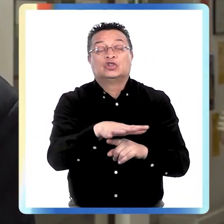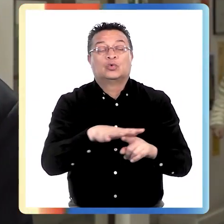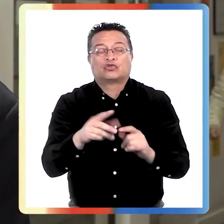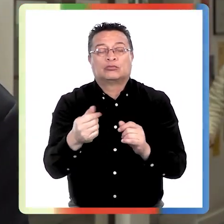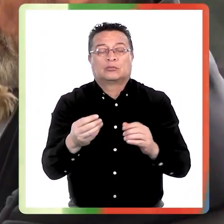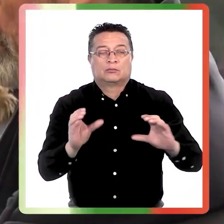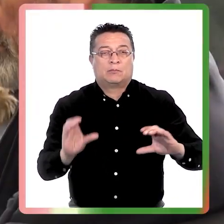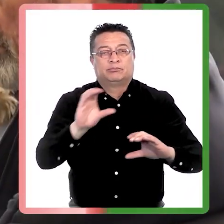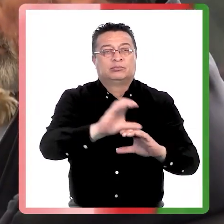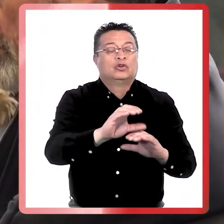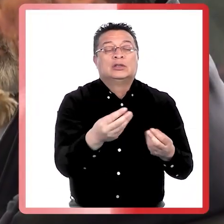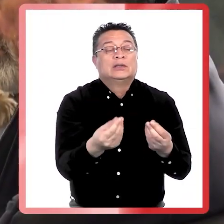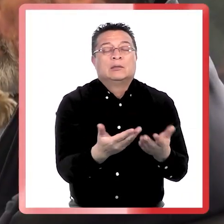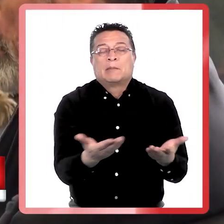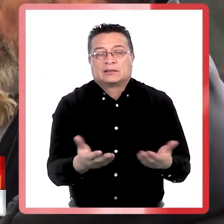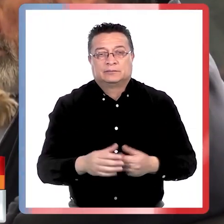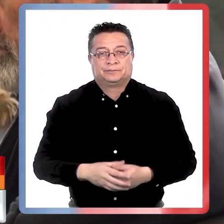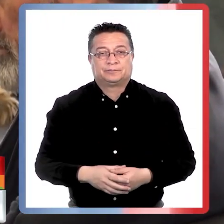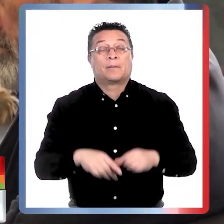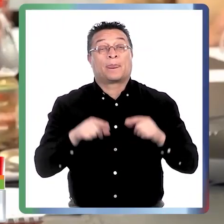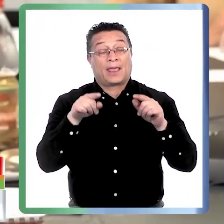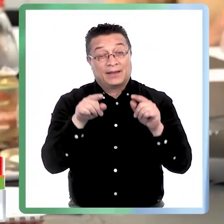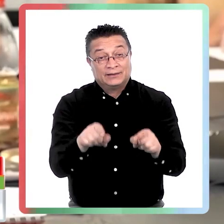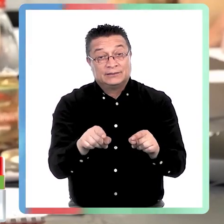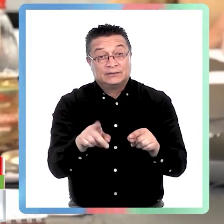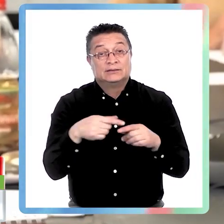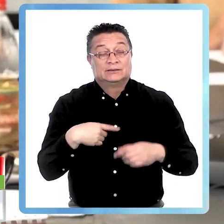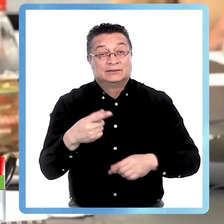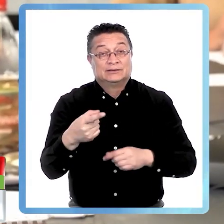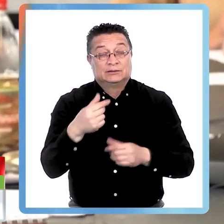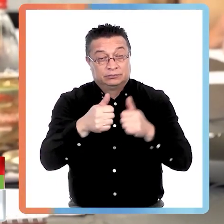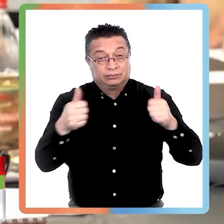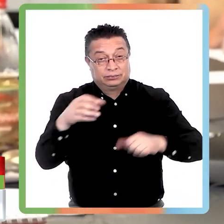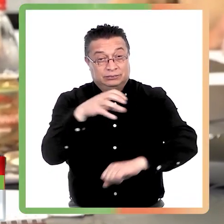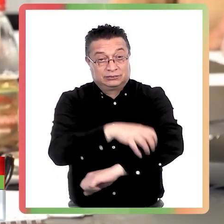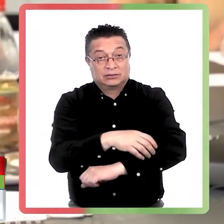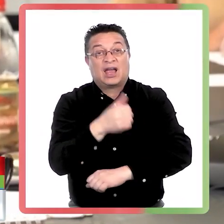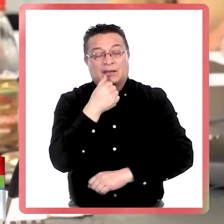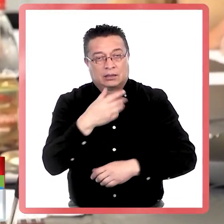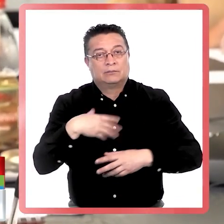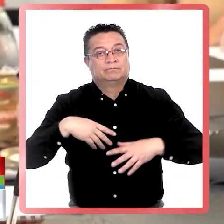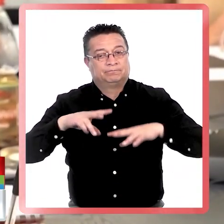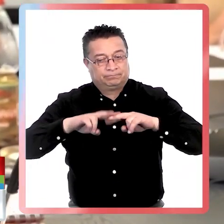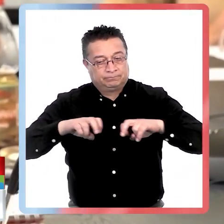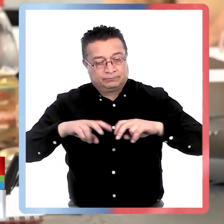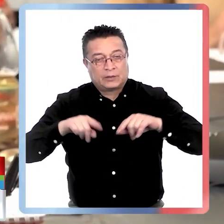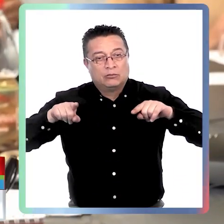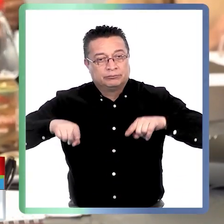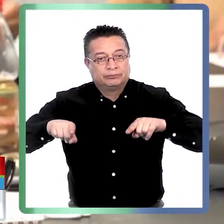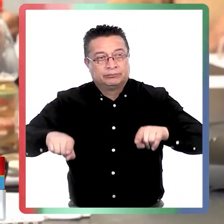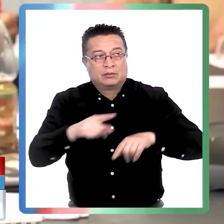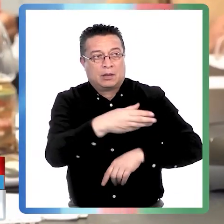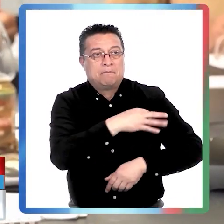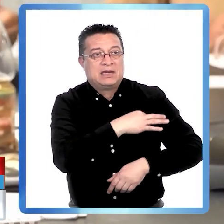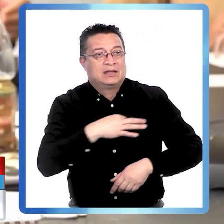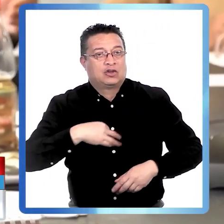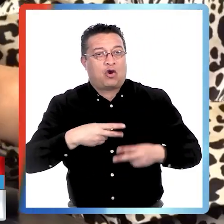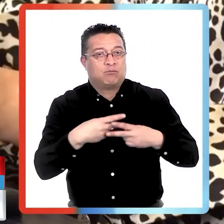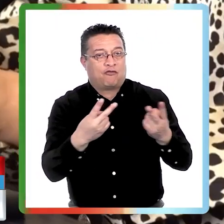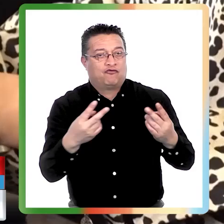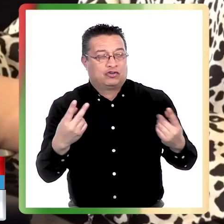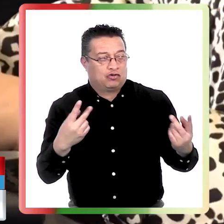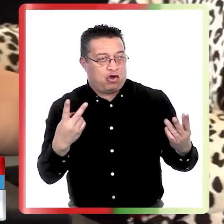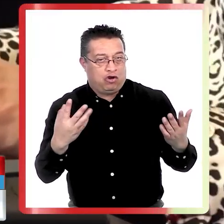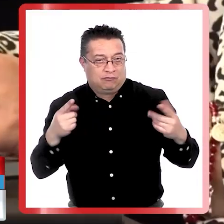situación netamente presupuestaria. Los consejeros regionales esperan que la situación sea aclarada a la par del proceso investigativo que lleva adelante el Ministerio